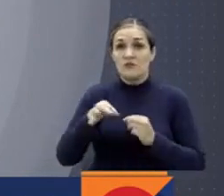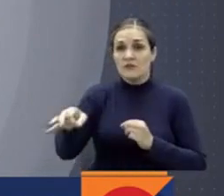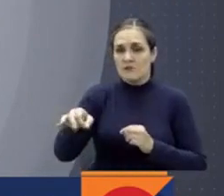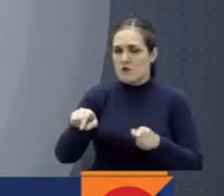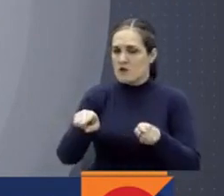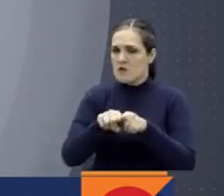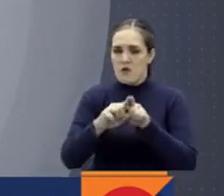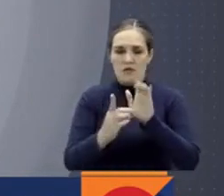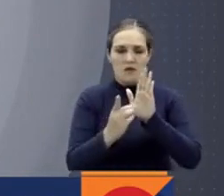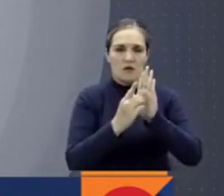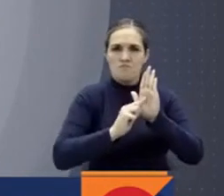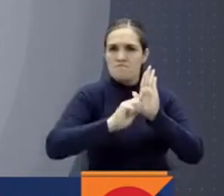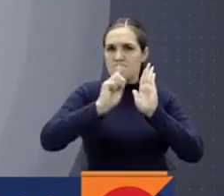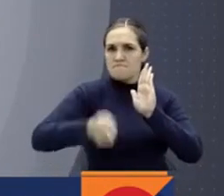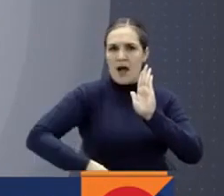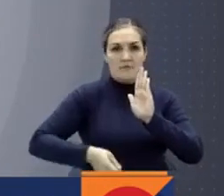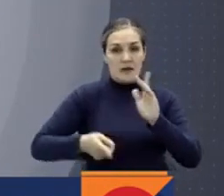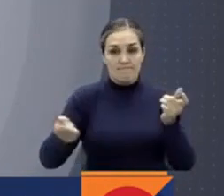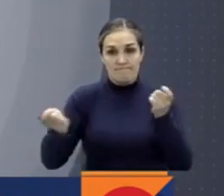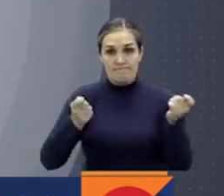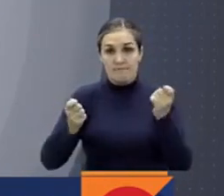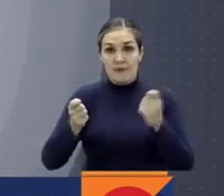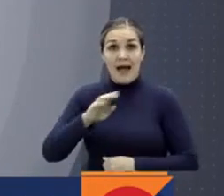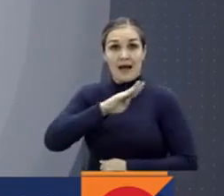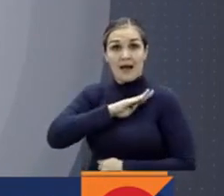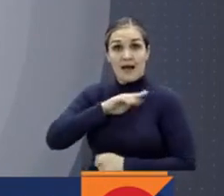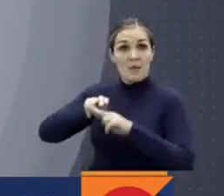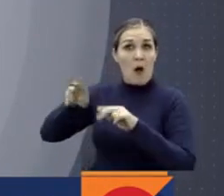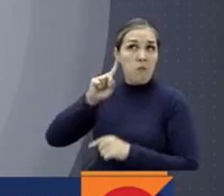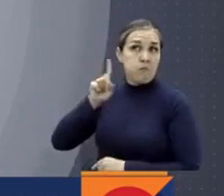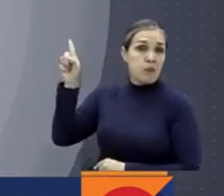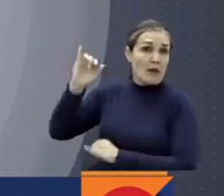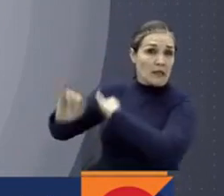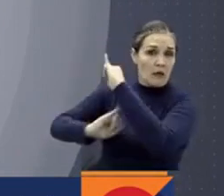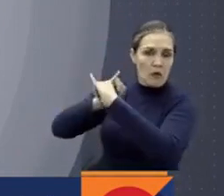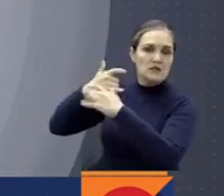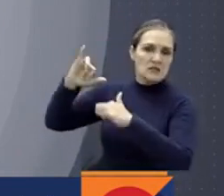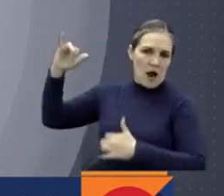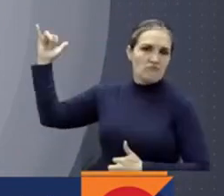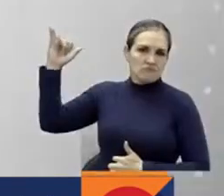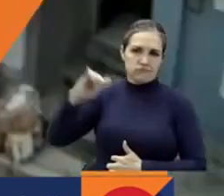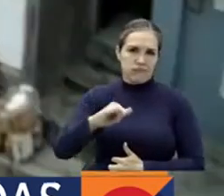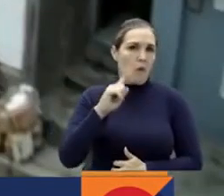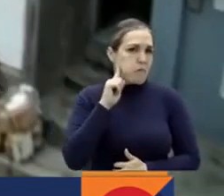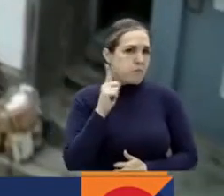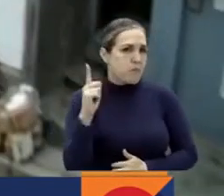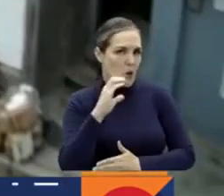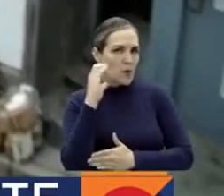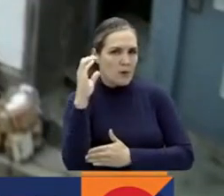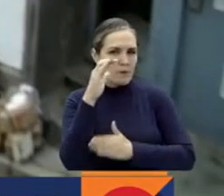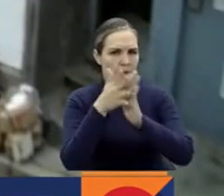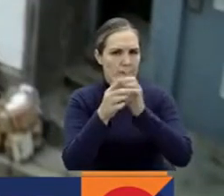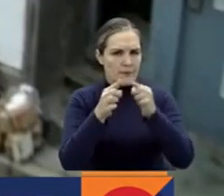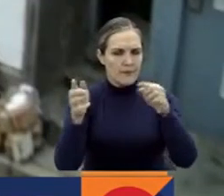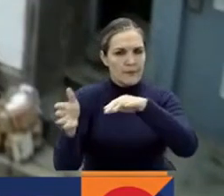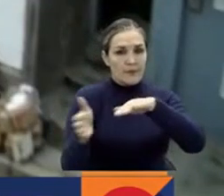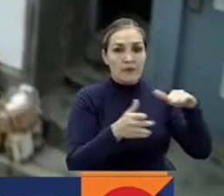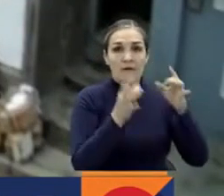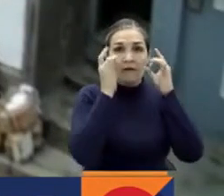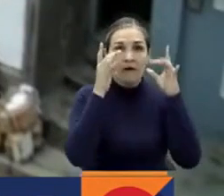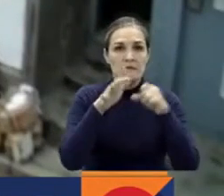y el alcalde de Manizales ya volvió a la ciudad. Reporte con los periodistas de Radio Nacional. Grave